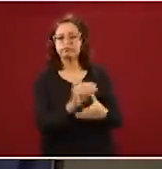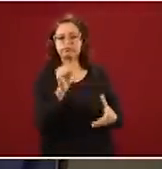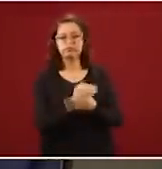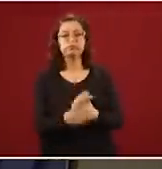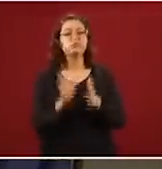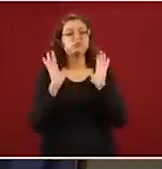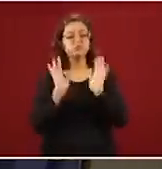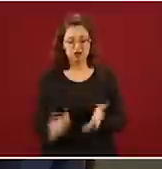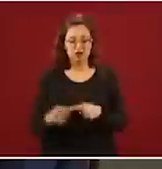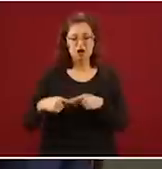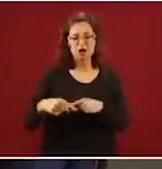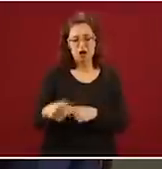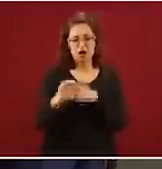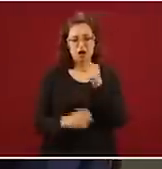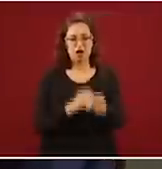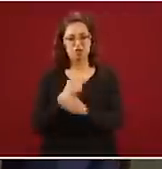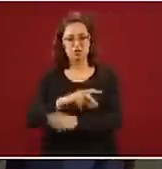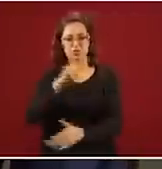este año